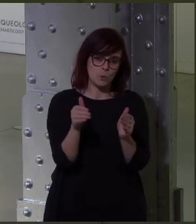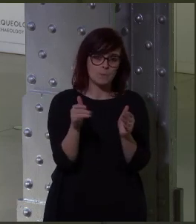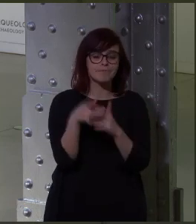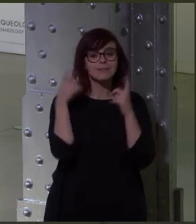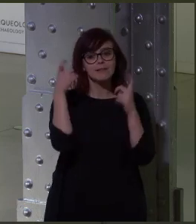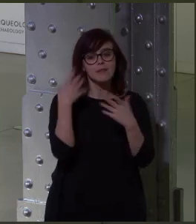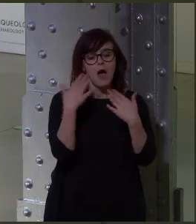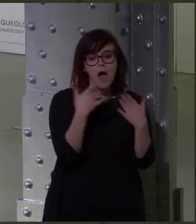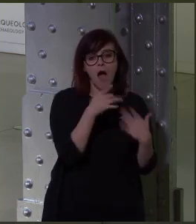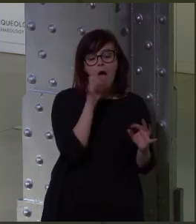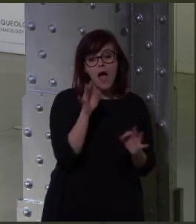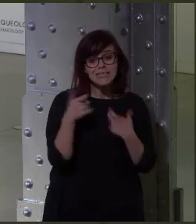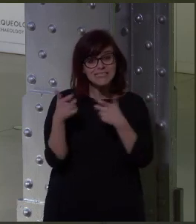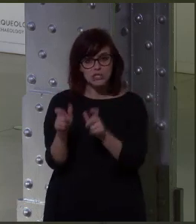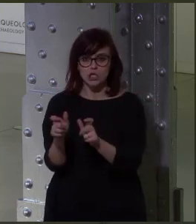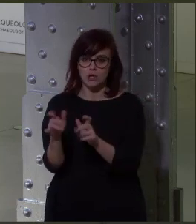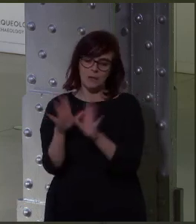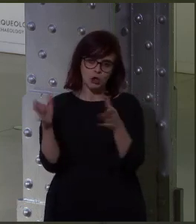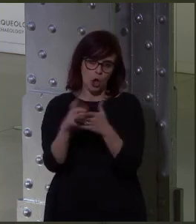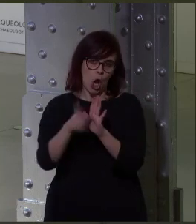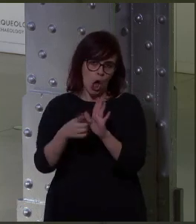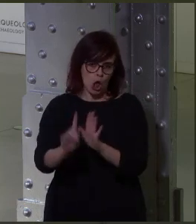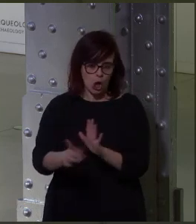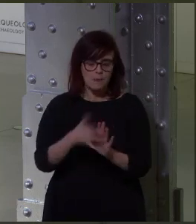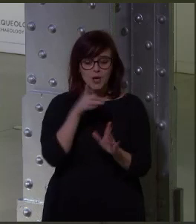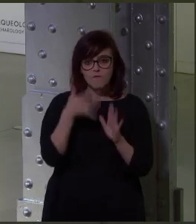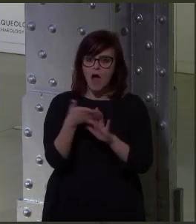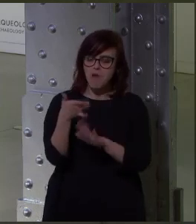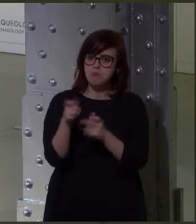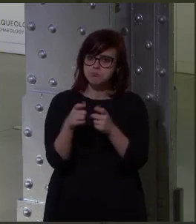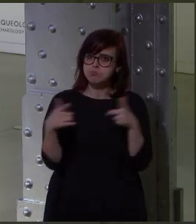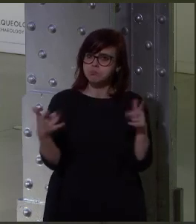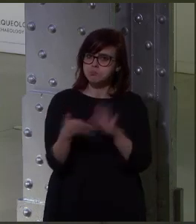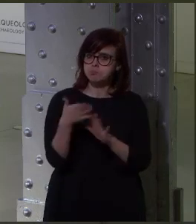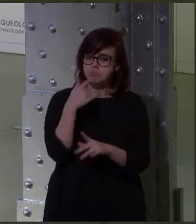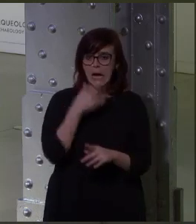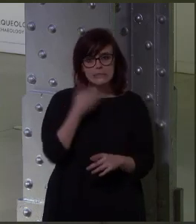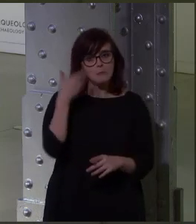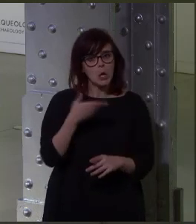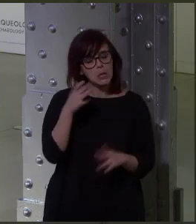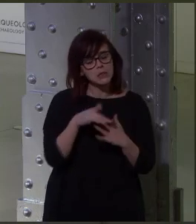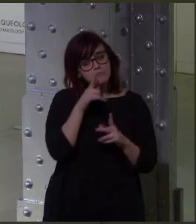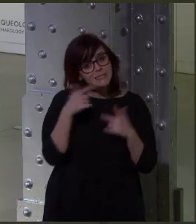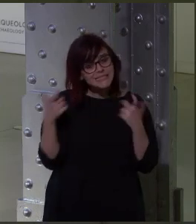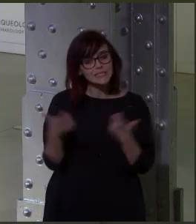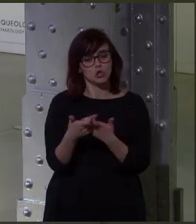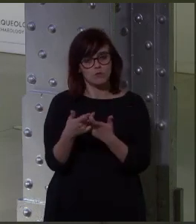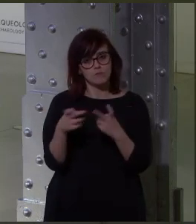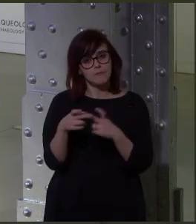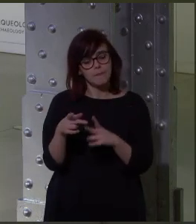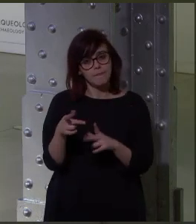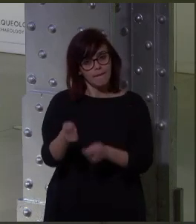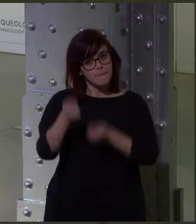en el que el propio sector, no todo el sector, pero cada vez más, una parte más importante,